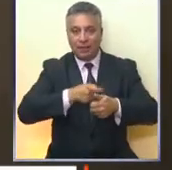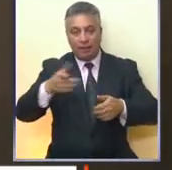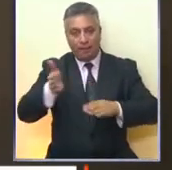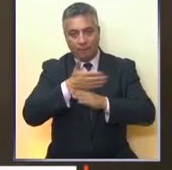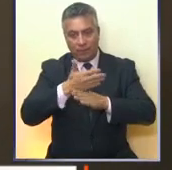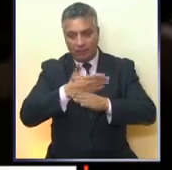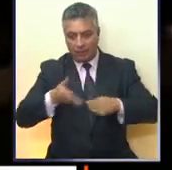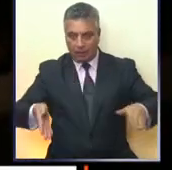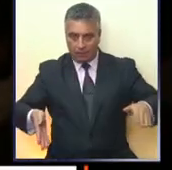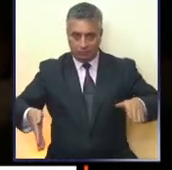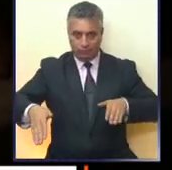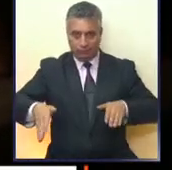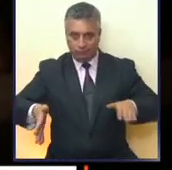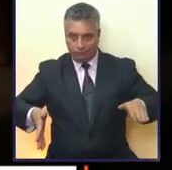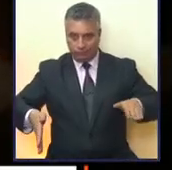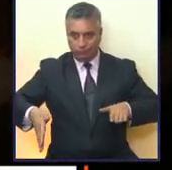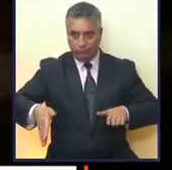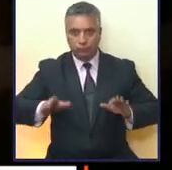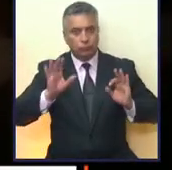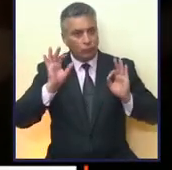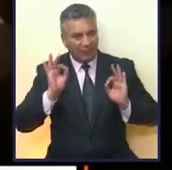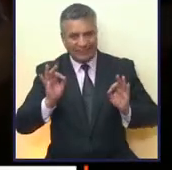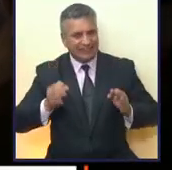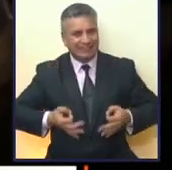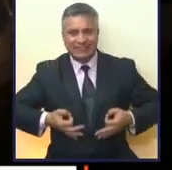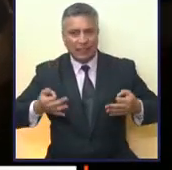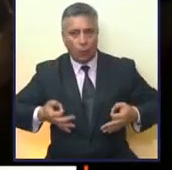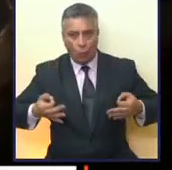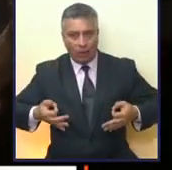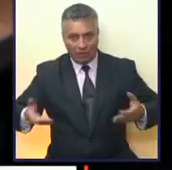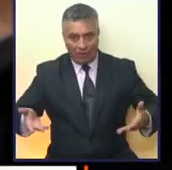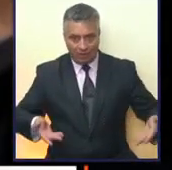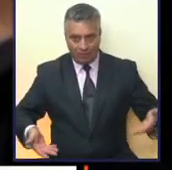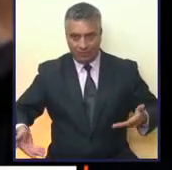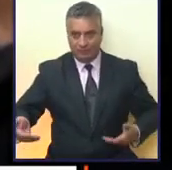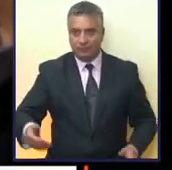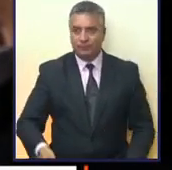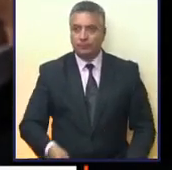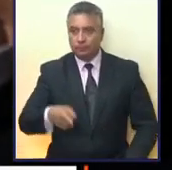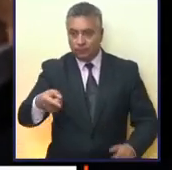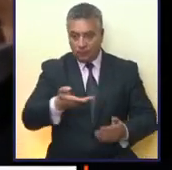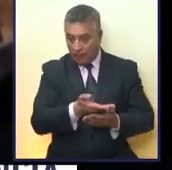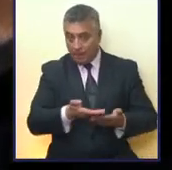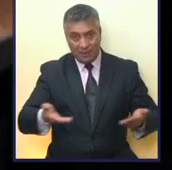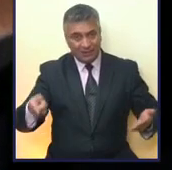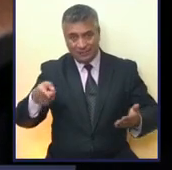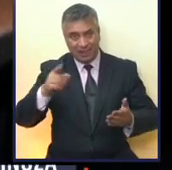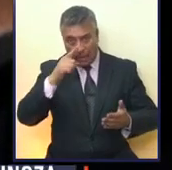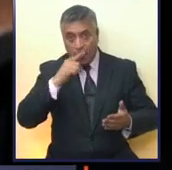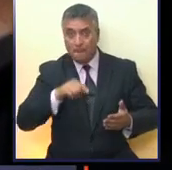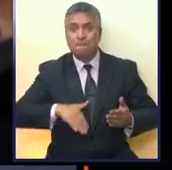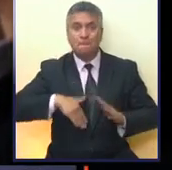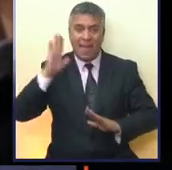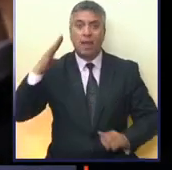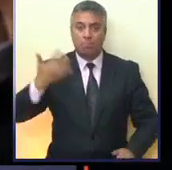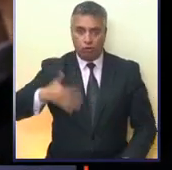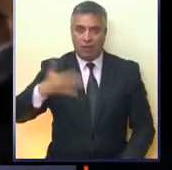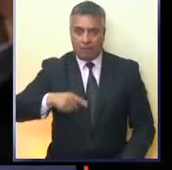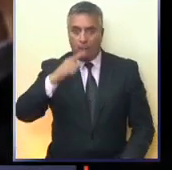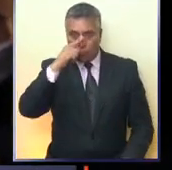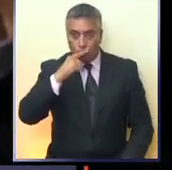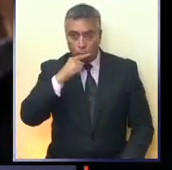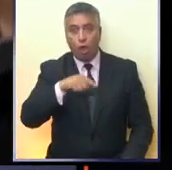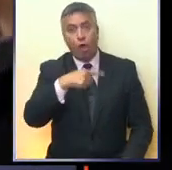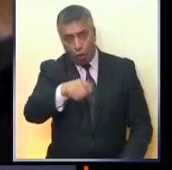Y claro, bajo estrictas medidas de seguridad. Es una de las piezas más importantes de este museo, a pesar de que tenemos muchas